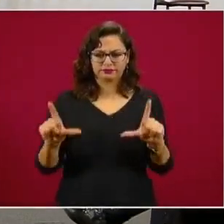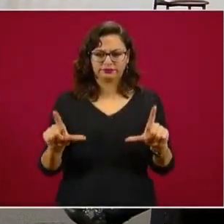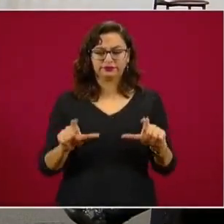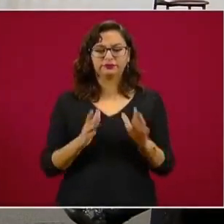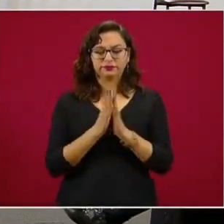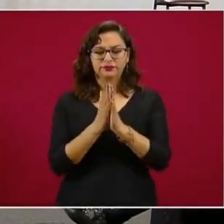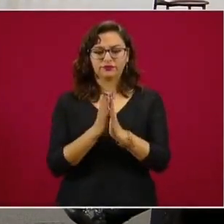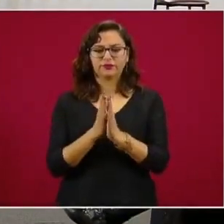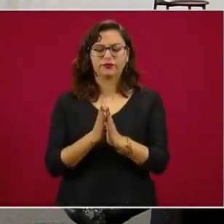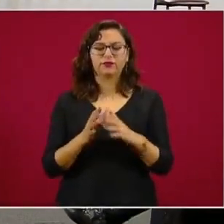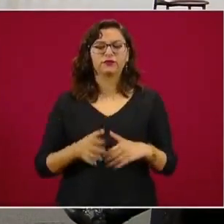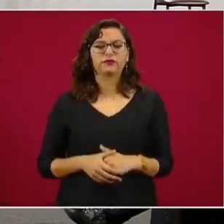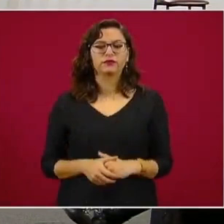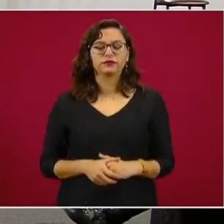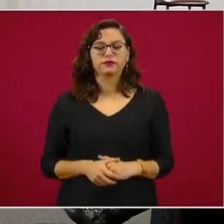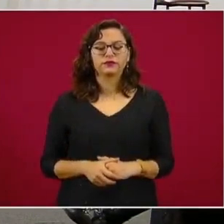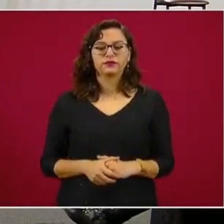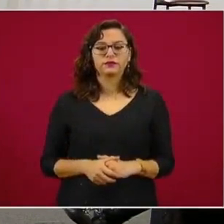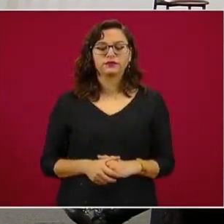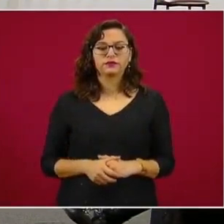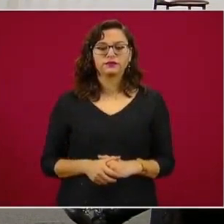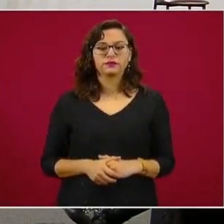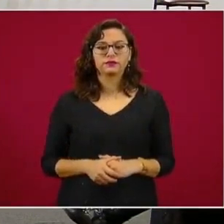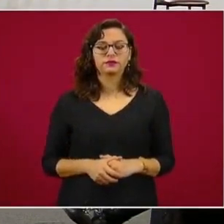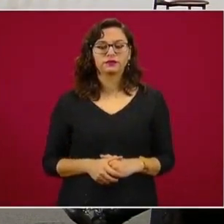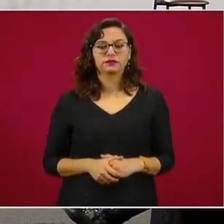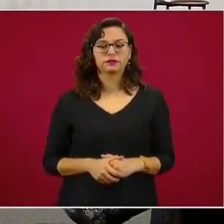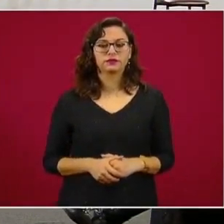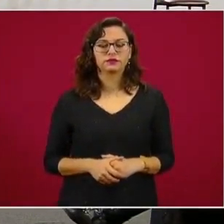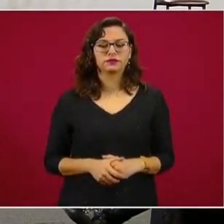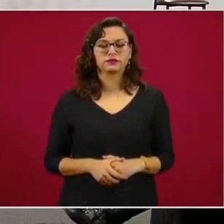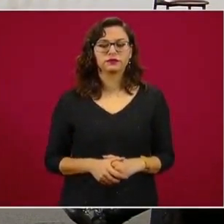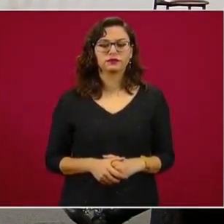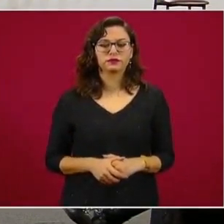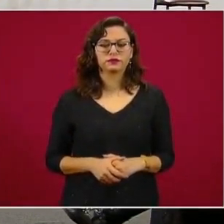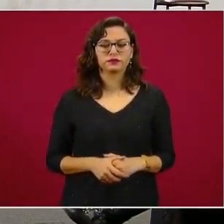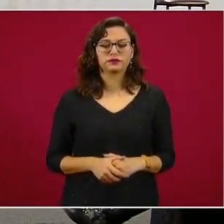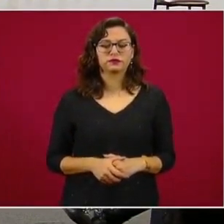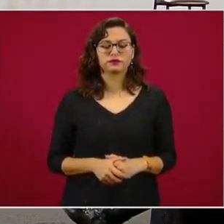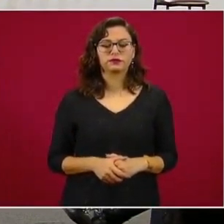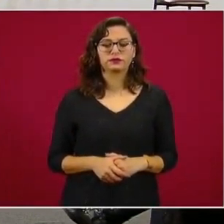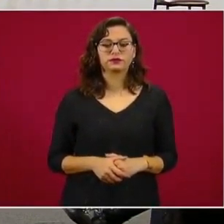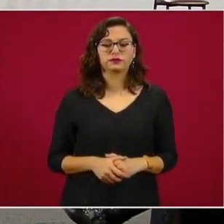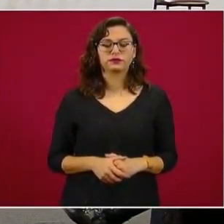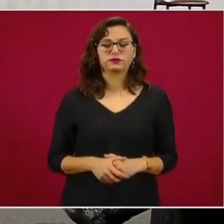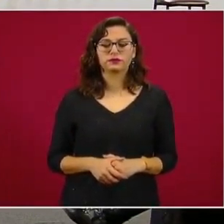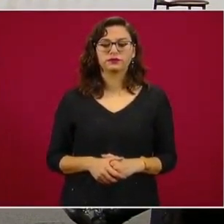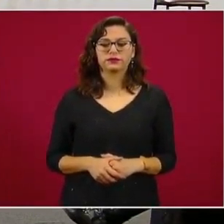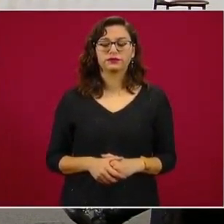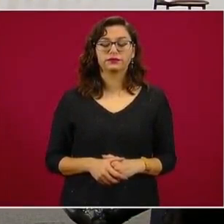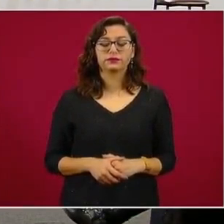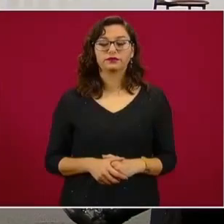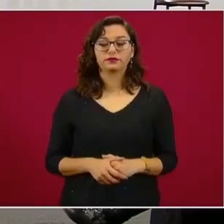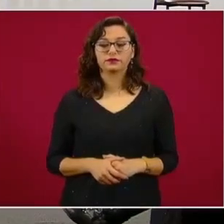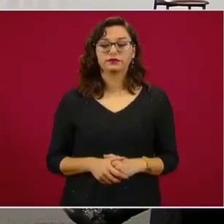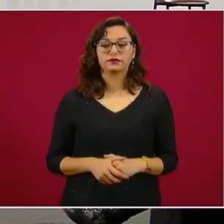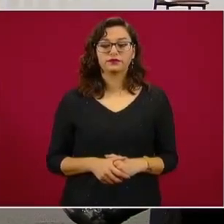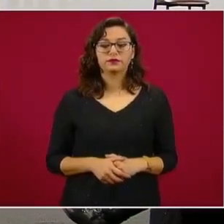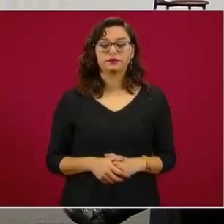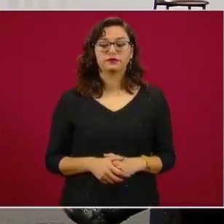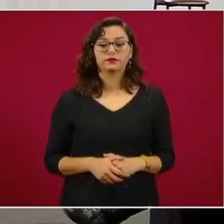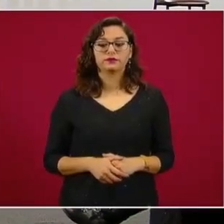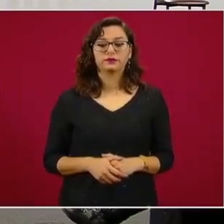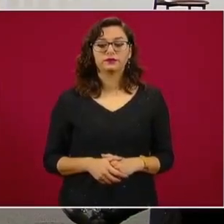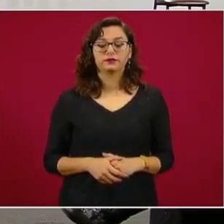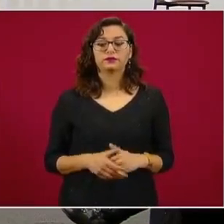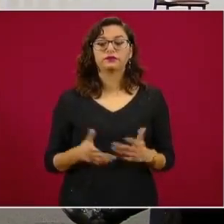ver que además esos ingresos se obtuvieron a pesar de que se